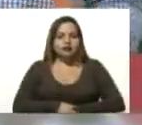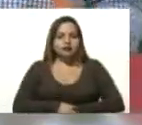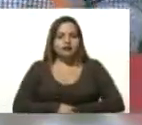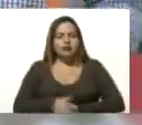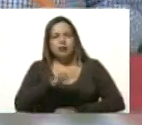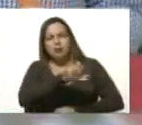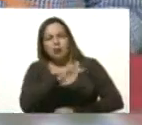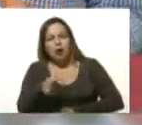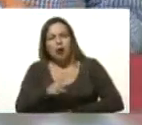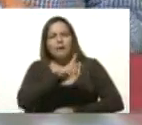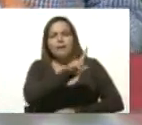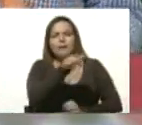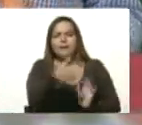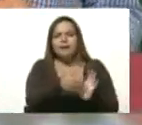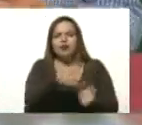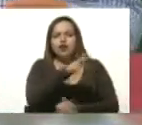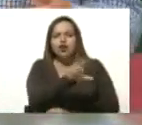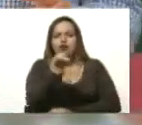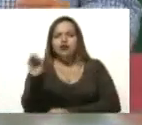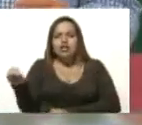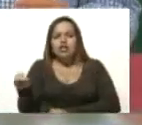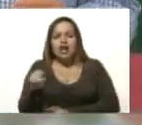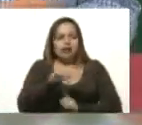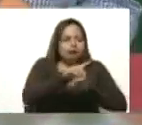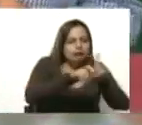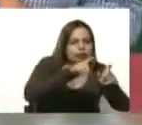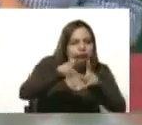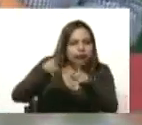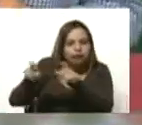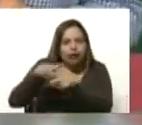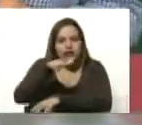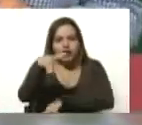Se trata de 1.200 entrevistas a nivel nacional